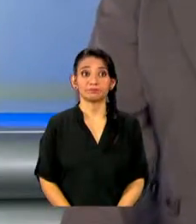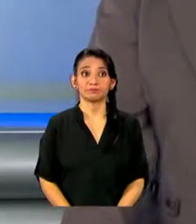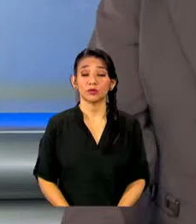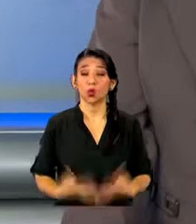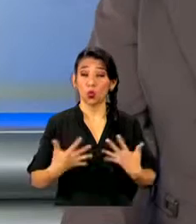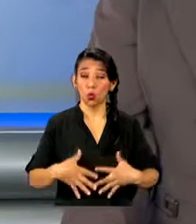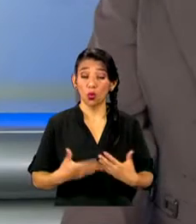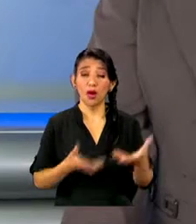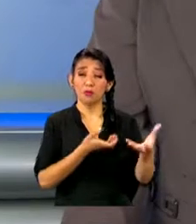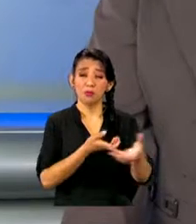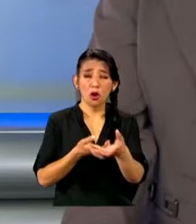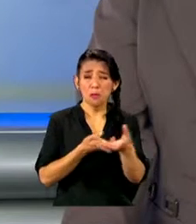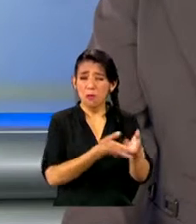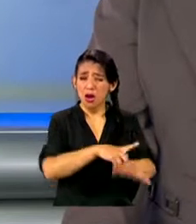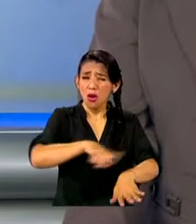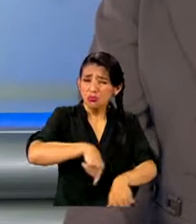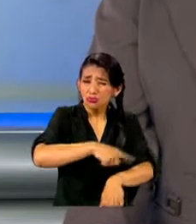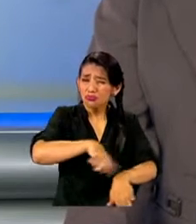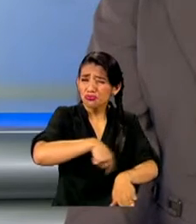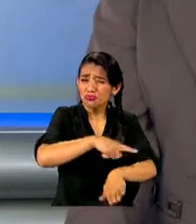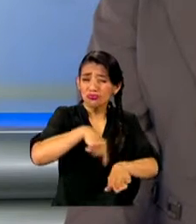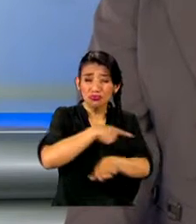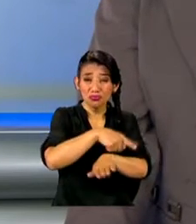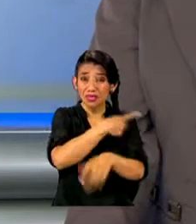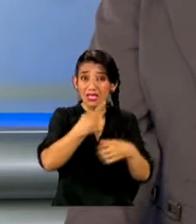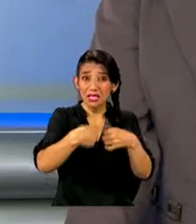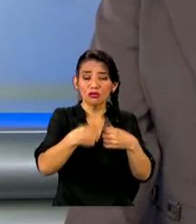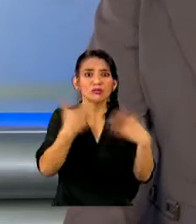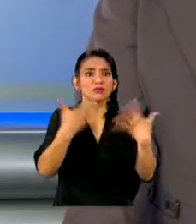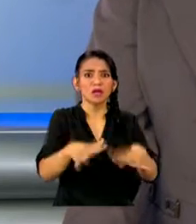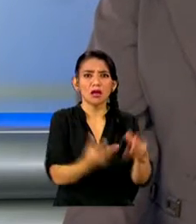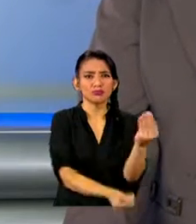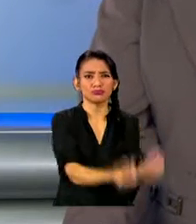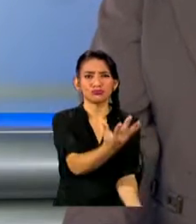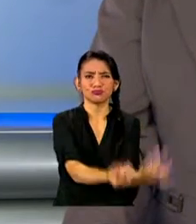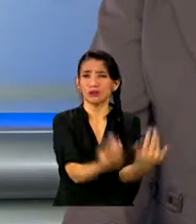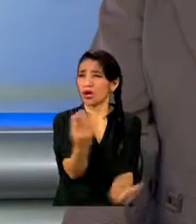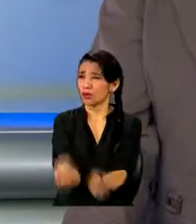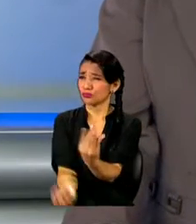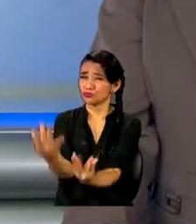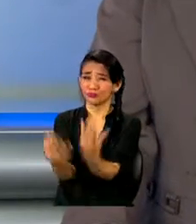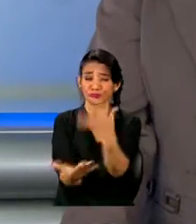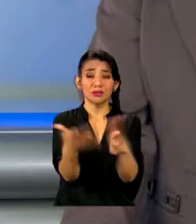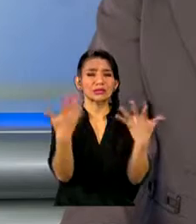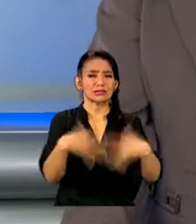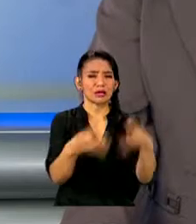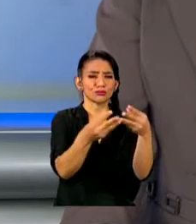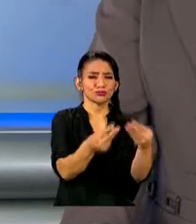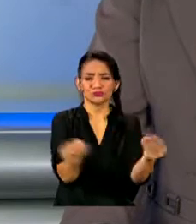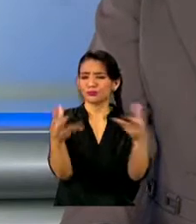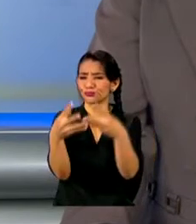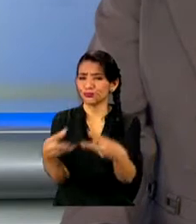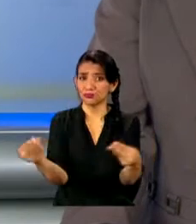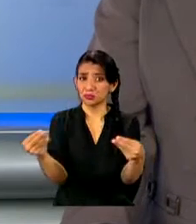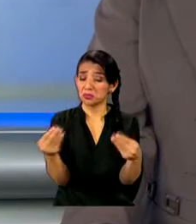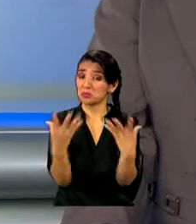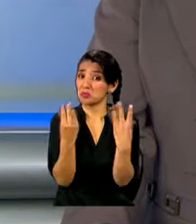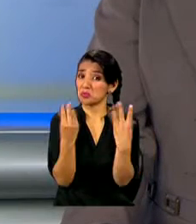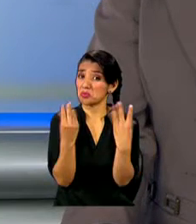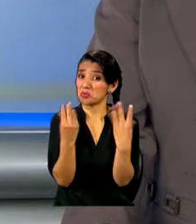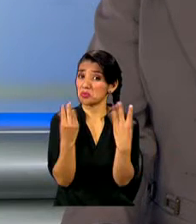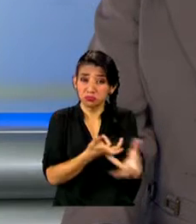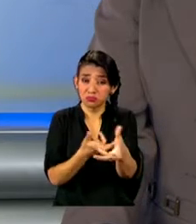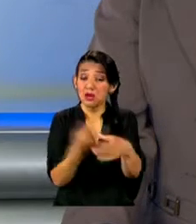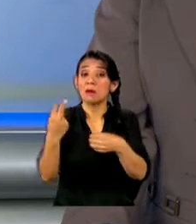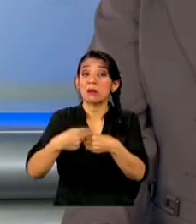Horas de trabajo, amigos televidentes, los bomberos de Quito lograron controlar los incendios que se han producido en la capital. Decenas de bomberos participaron en las